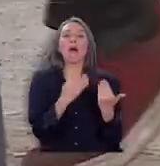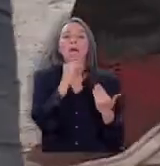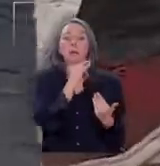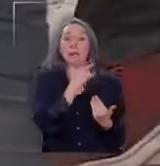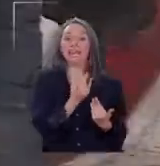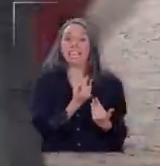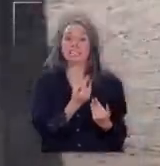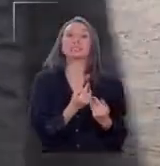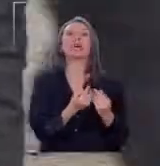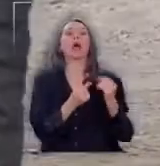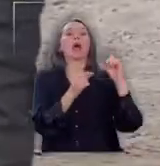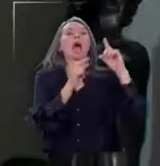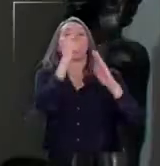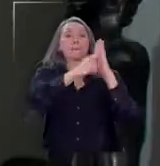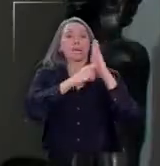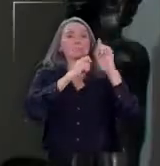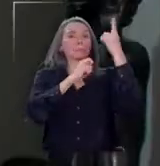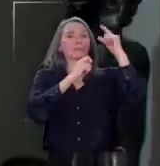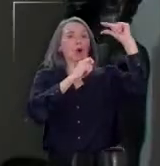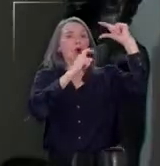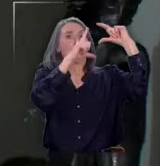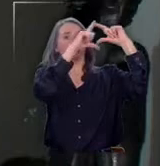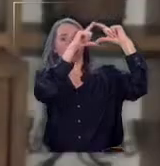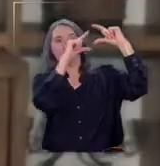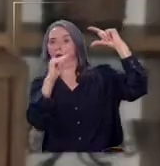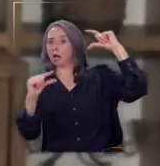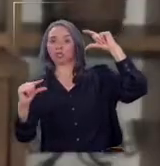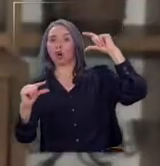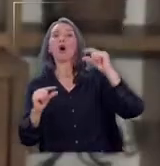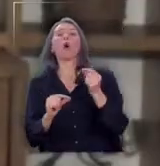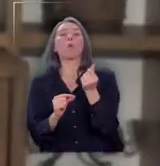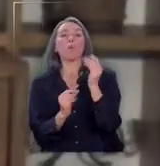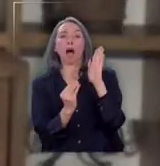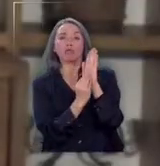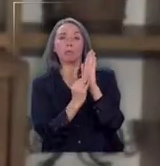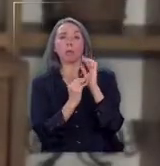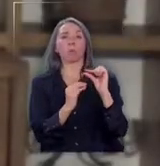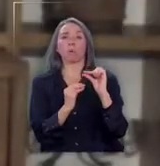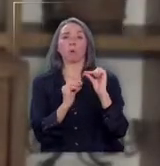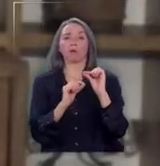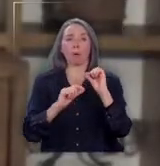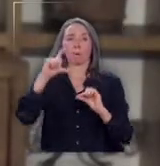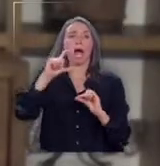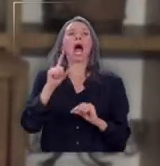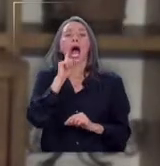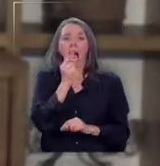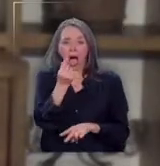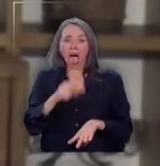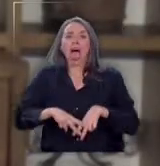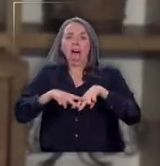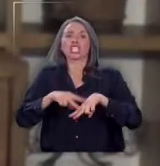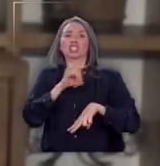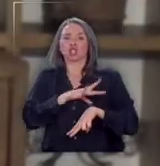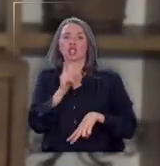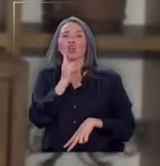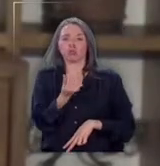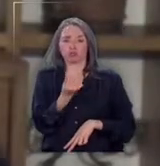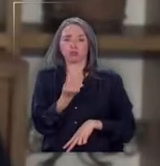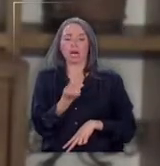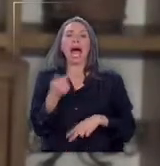primero que no sea decreciente y también aumentar los montos tenemos suficientes recursos económicos para